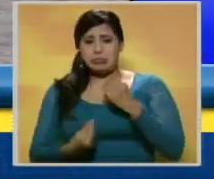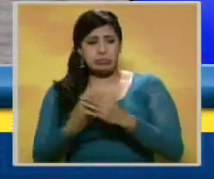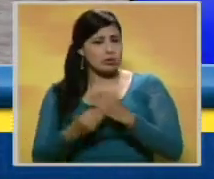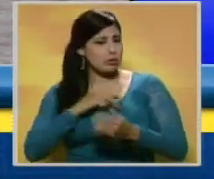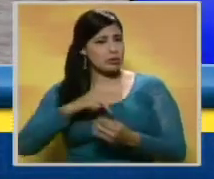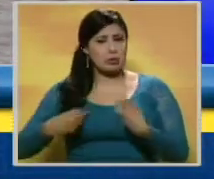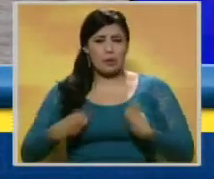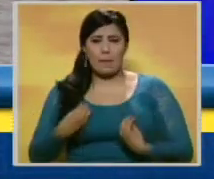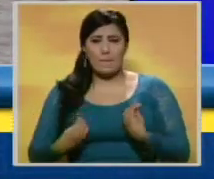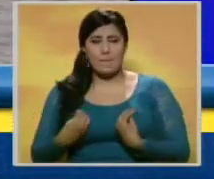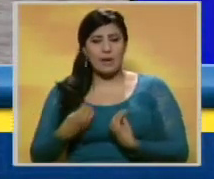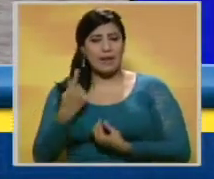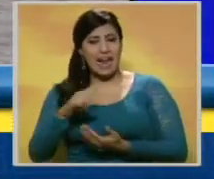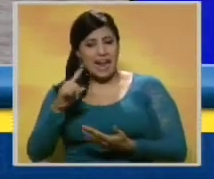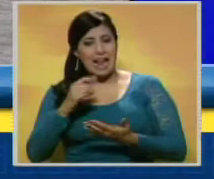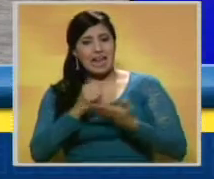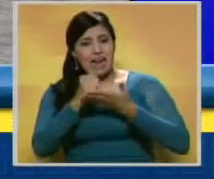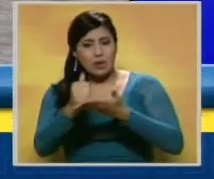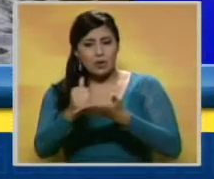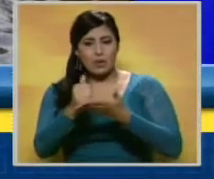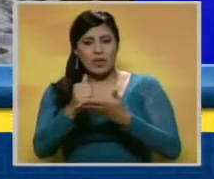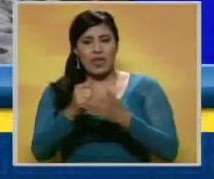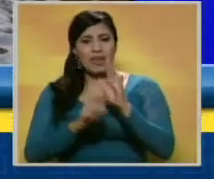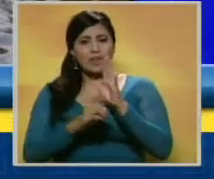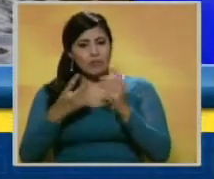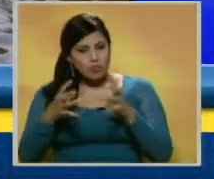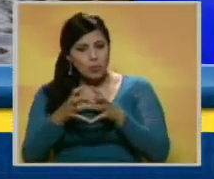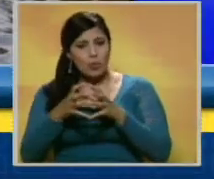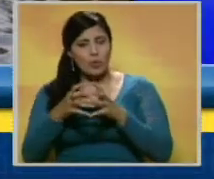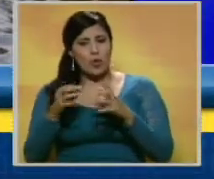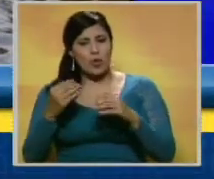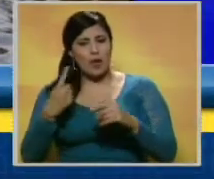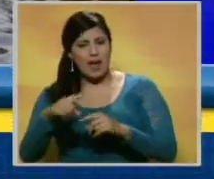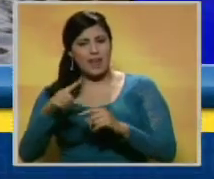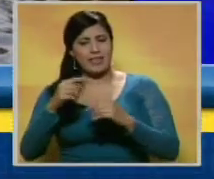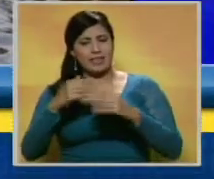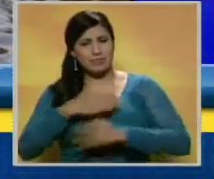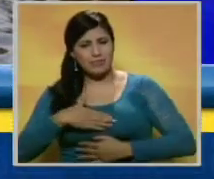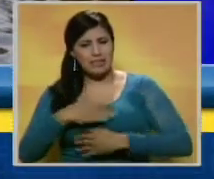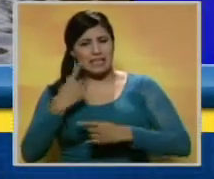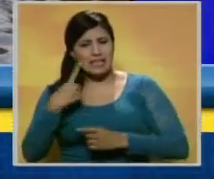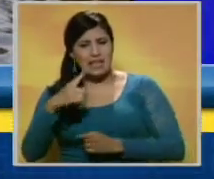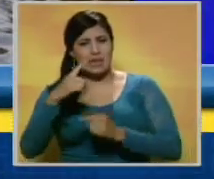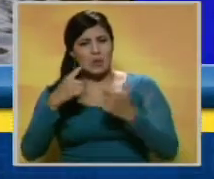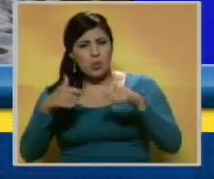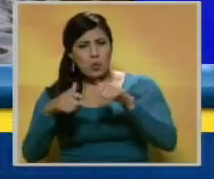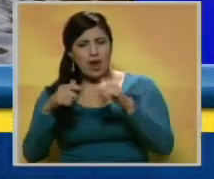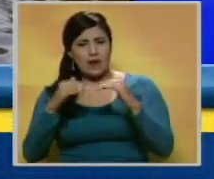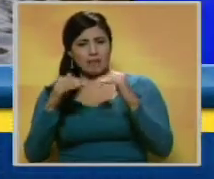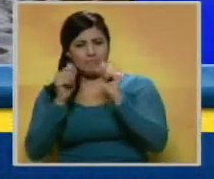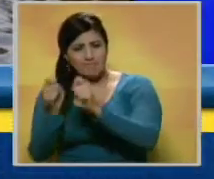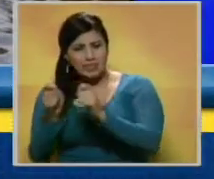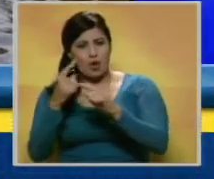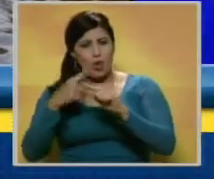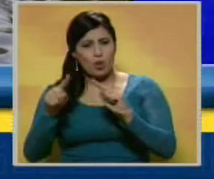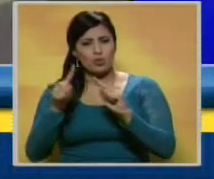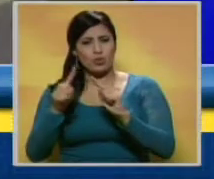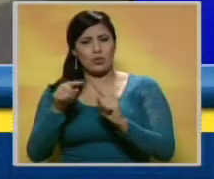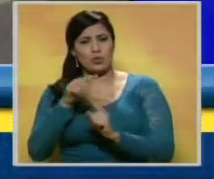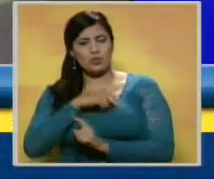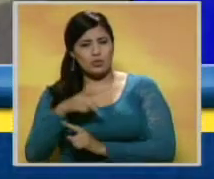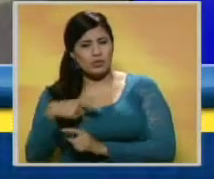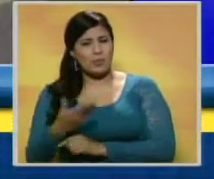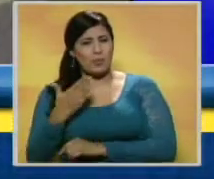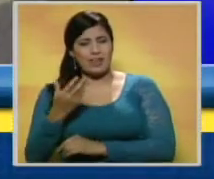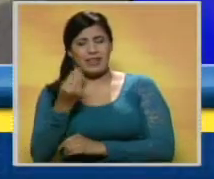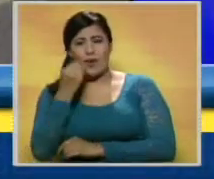lo posible por ayudar a desalojar las viviendas y buscarlo, a colocarlos en sitios seguros. La parte más importante yo creo que en este